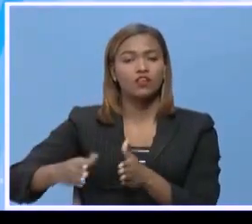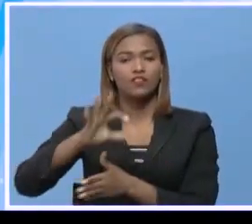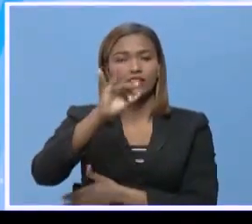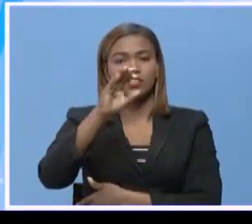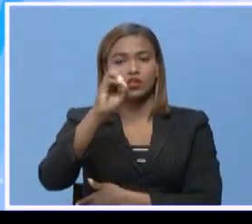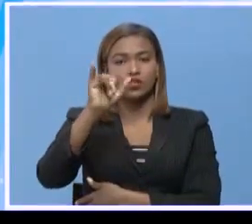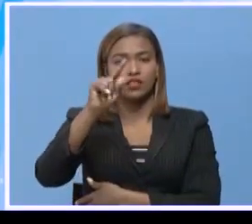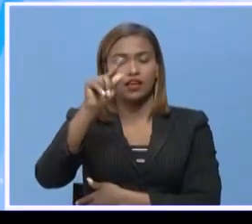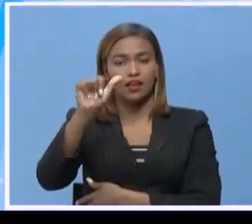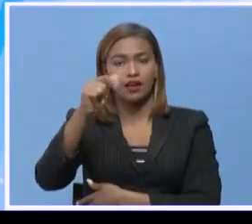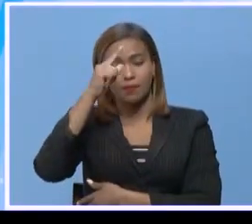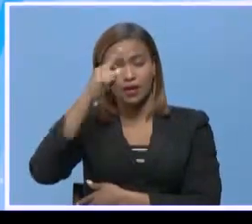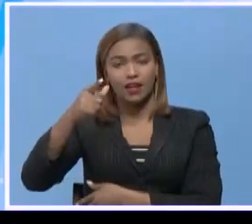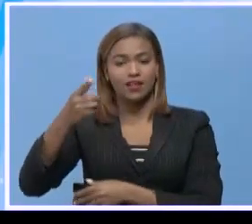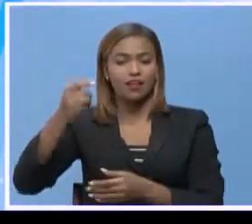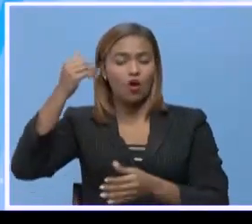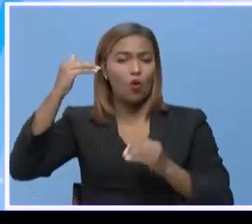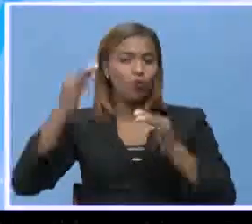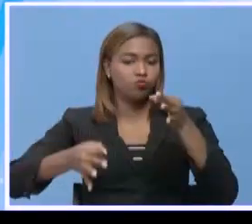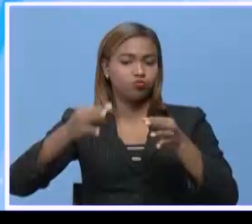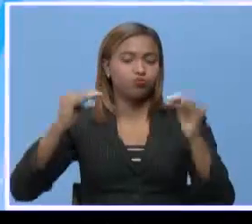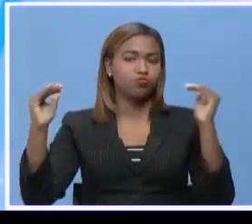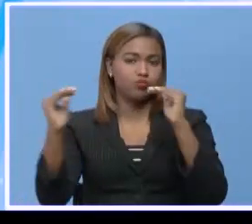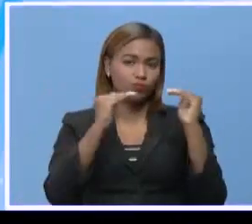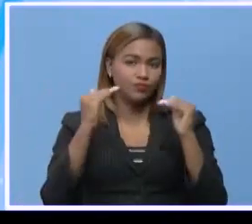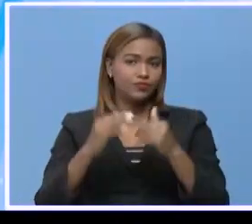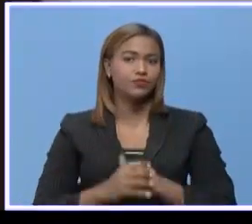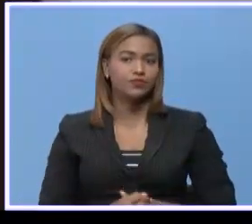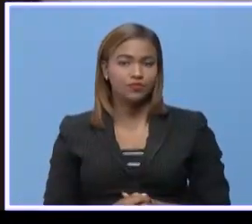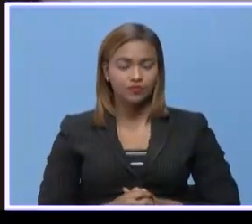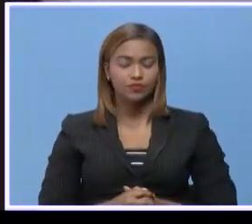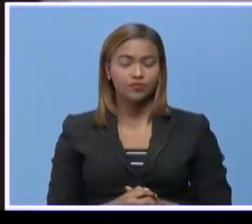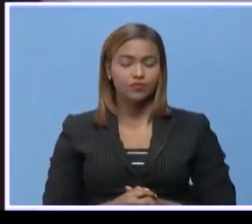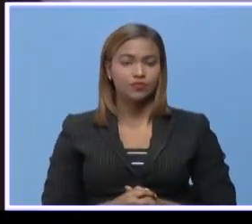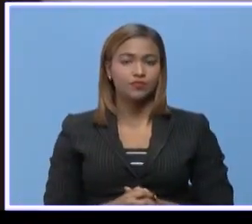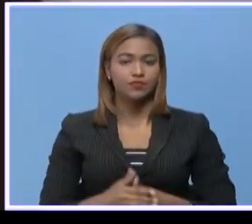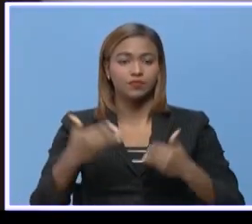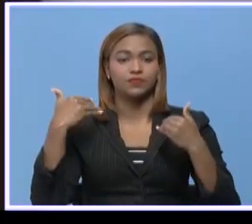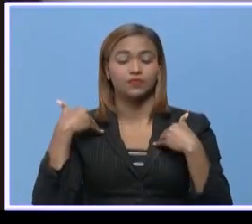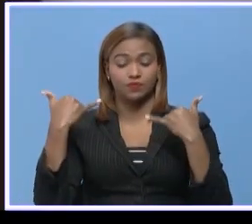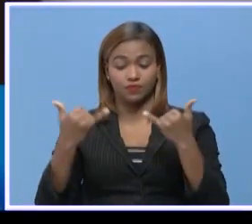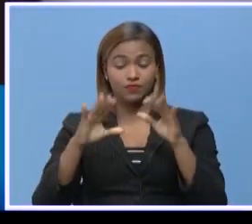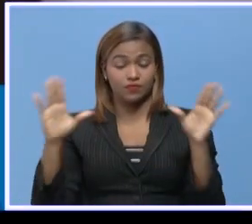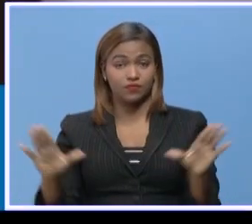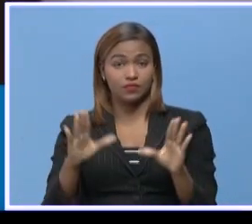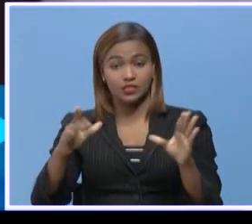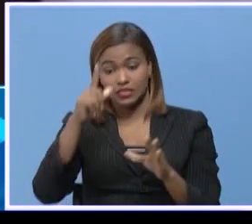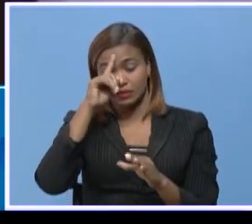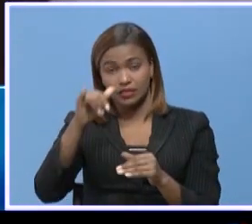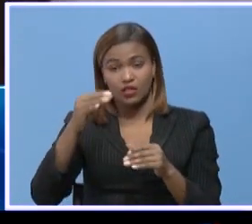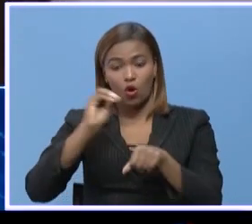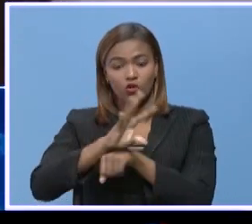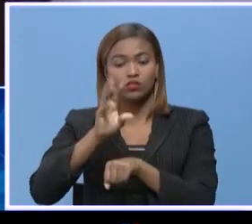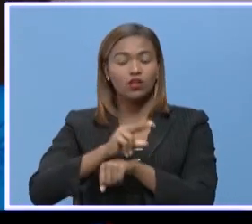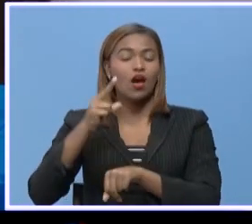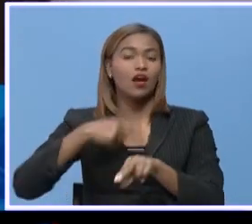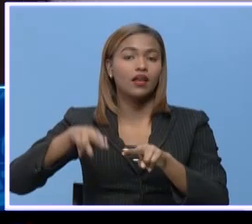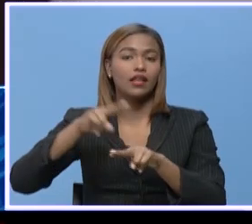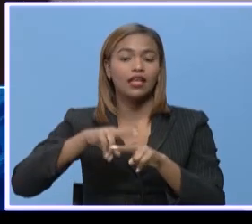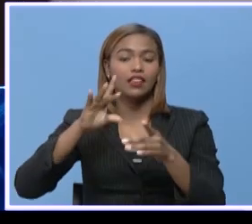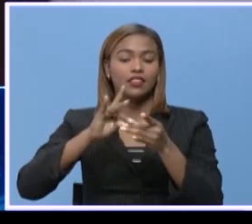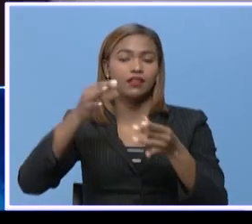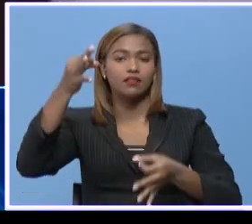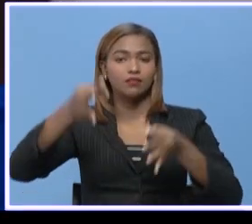la Suprema Corte de Justicia. Veamos los detalles. Damos las deliberaciones de este Consejo Nacional de